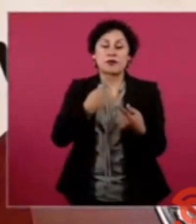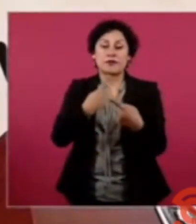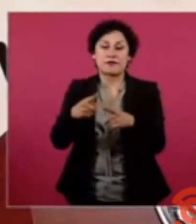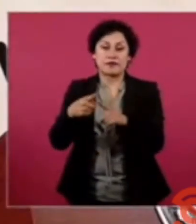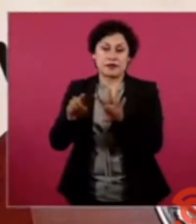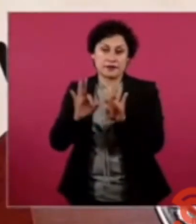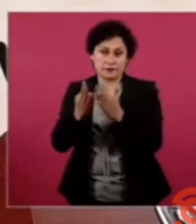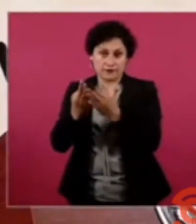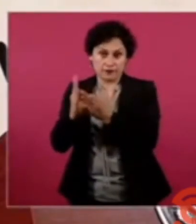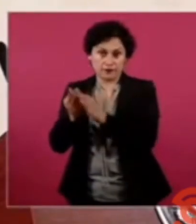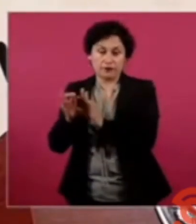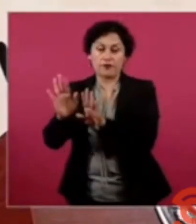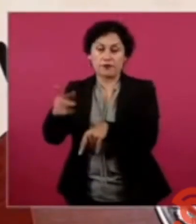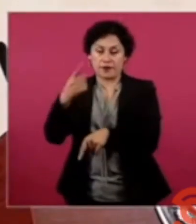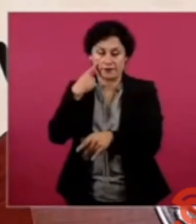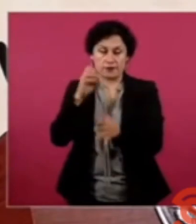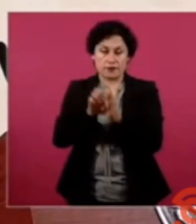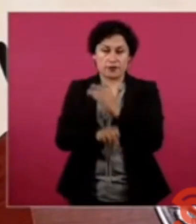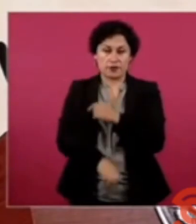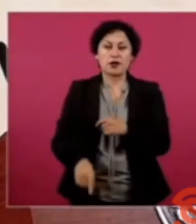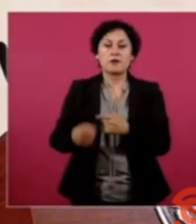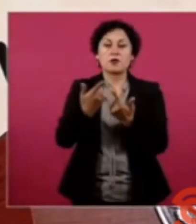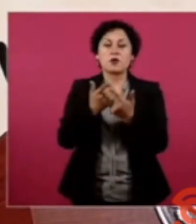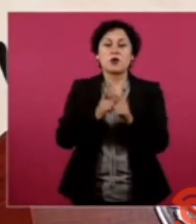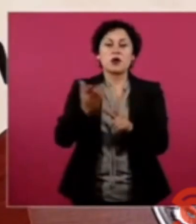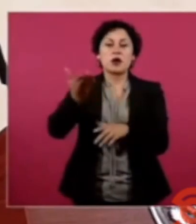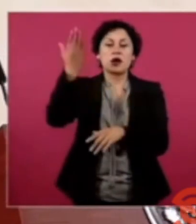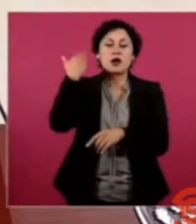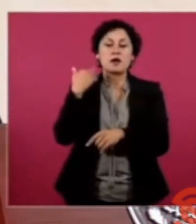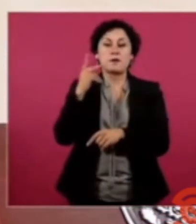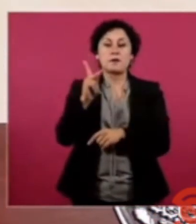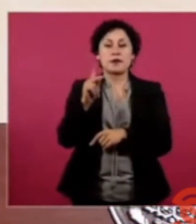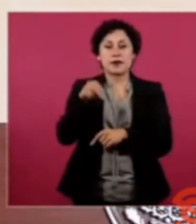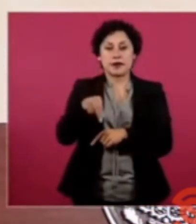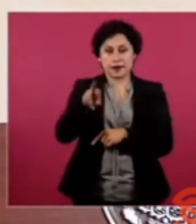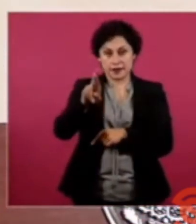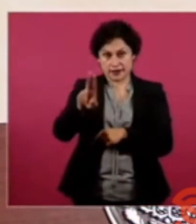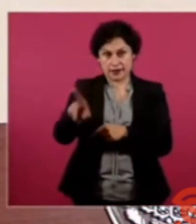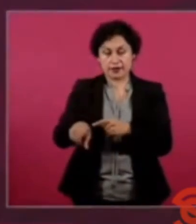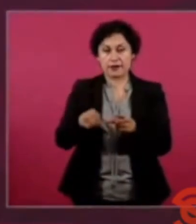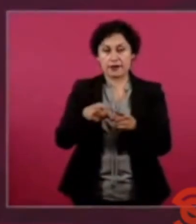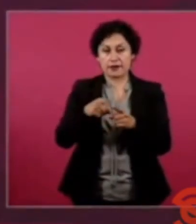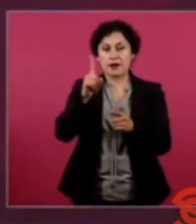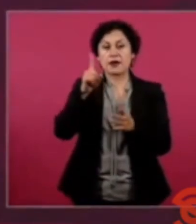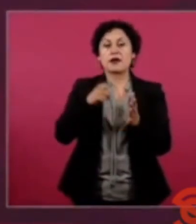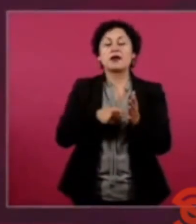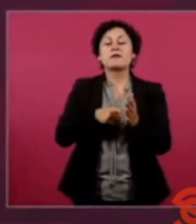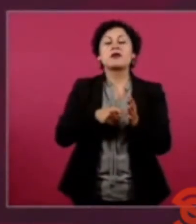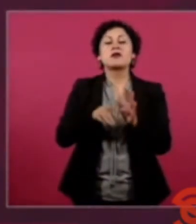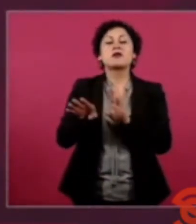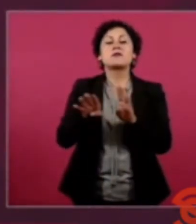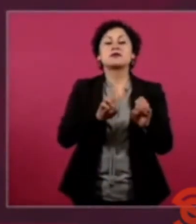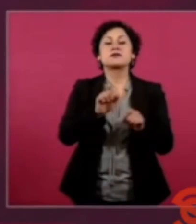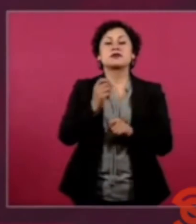Pero primero fue PNR, se fundó en